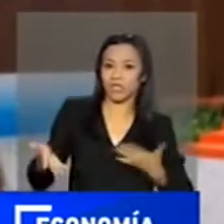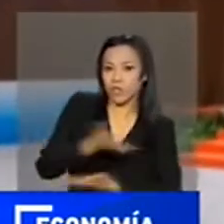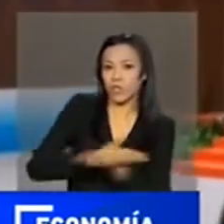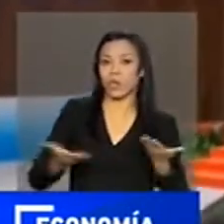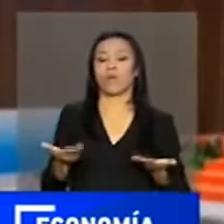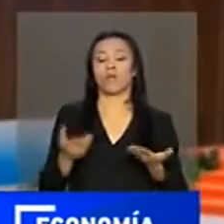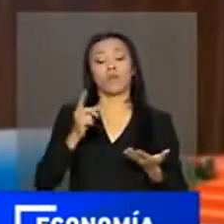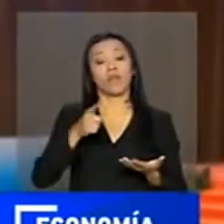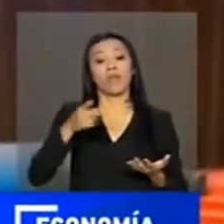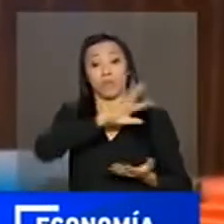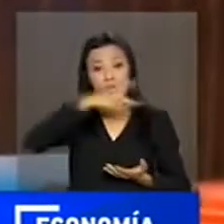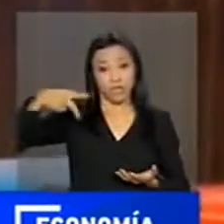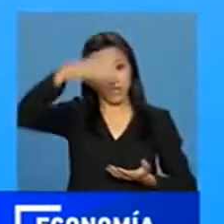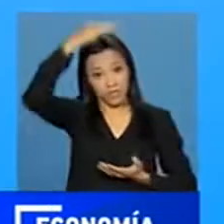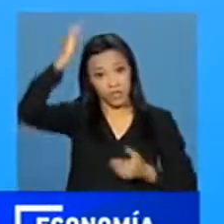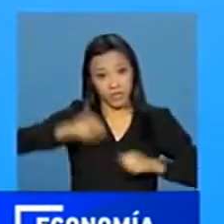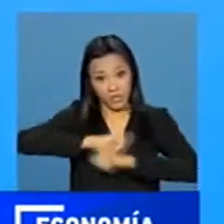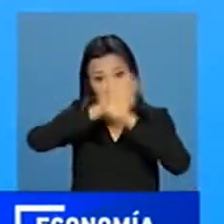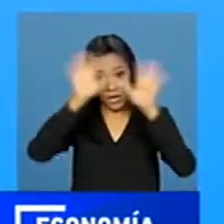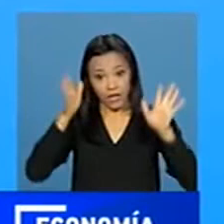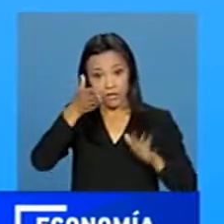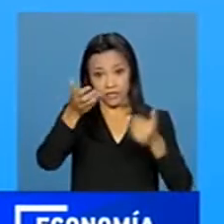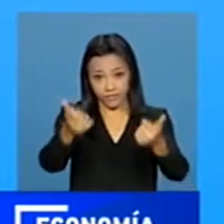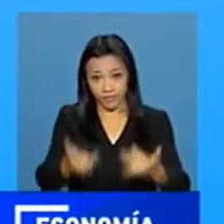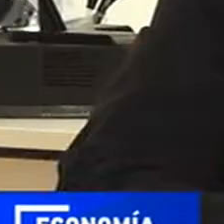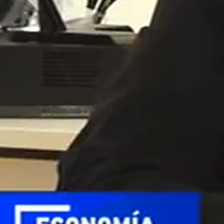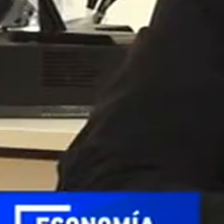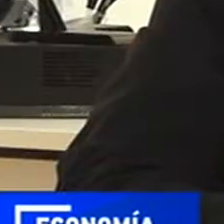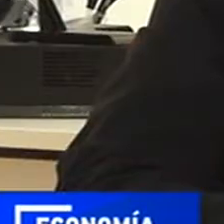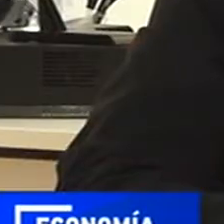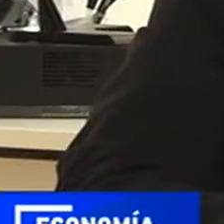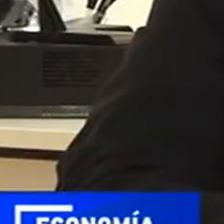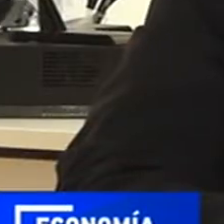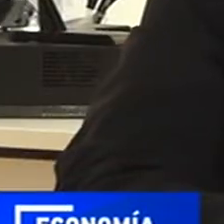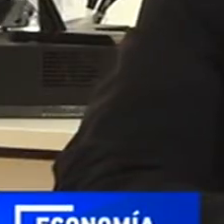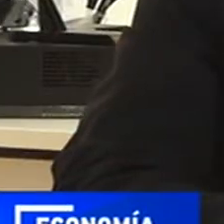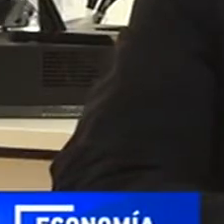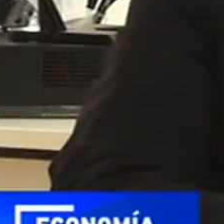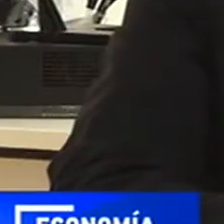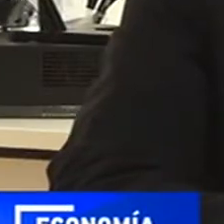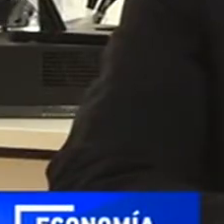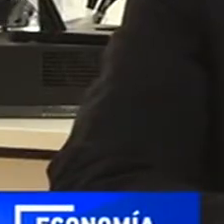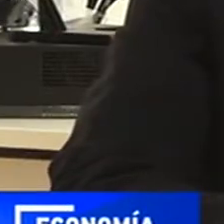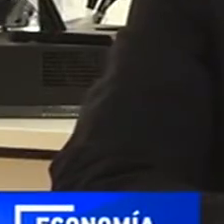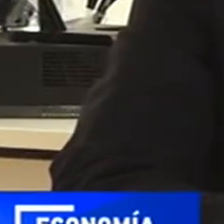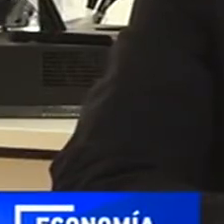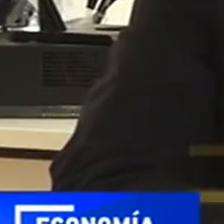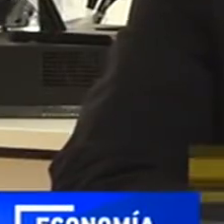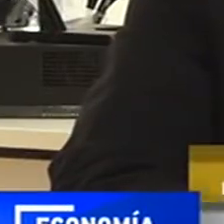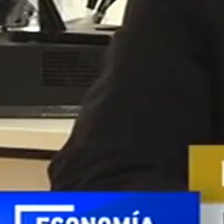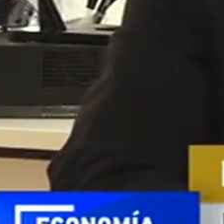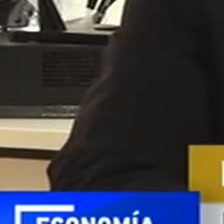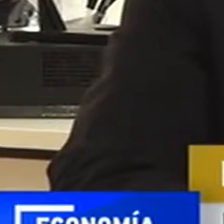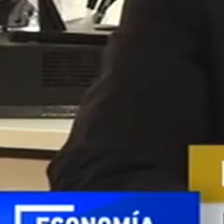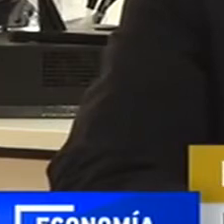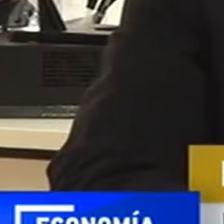control estatal anunciado por el presidente a finales de agosto ah dado que china